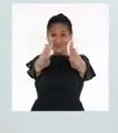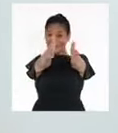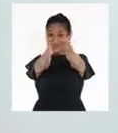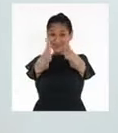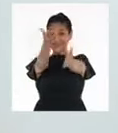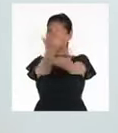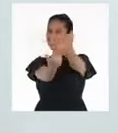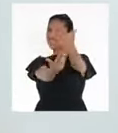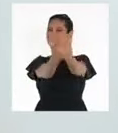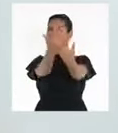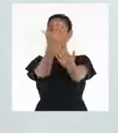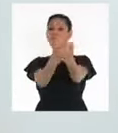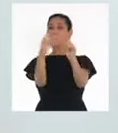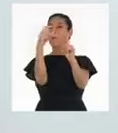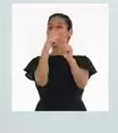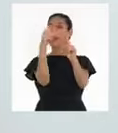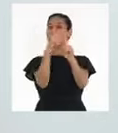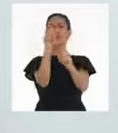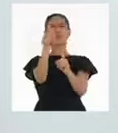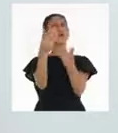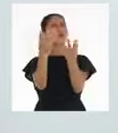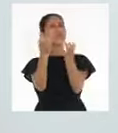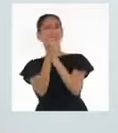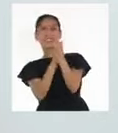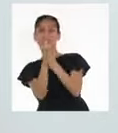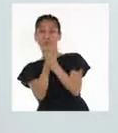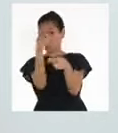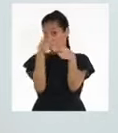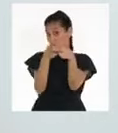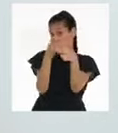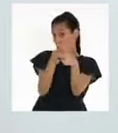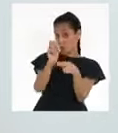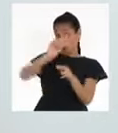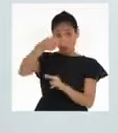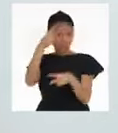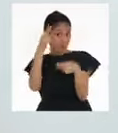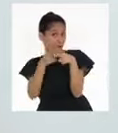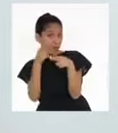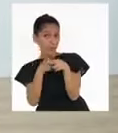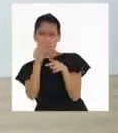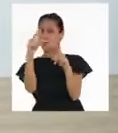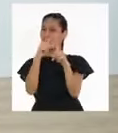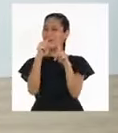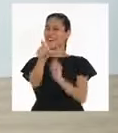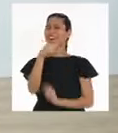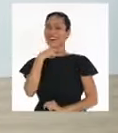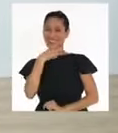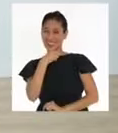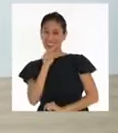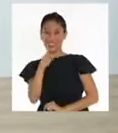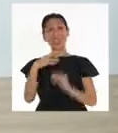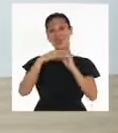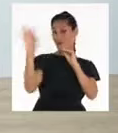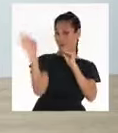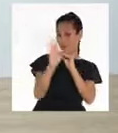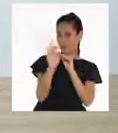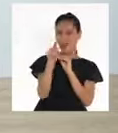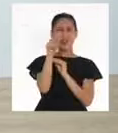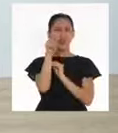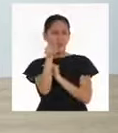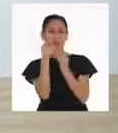poner la palabra que tú más quieras. Puede ser tu nombre, su segundo nombre, tu palabra preferida, tu fruta preferida, lo que tú